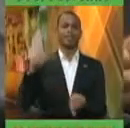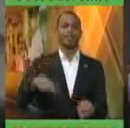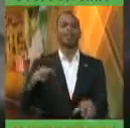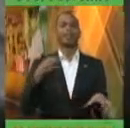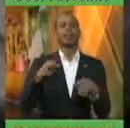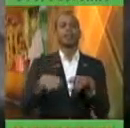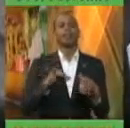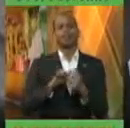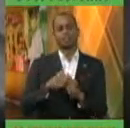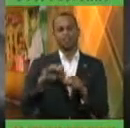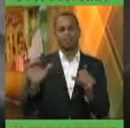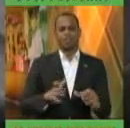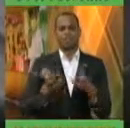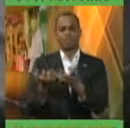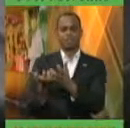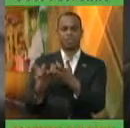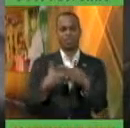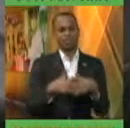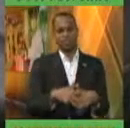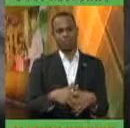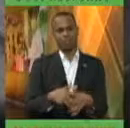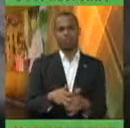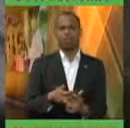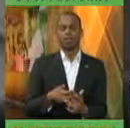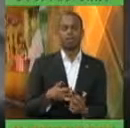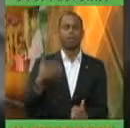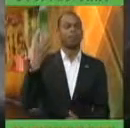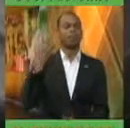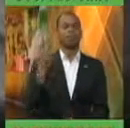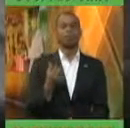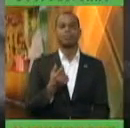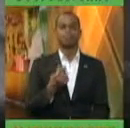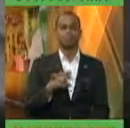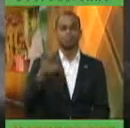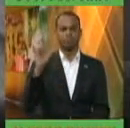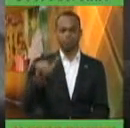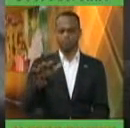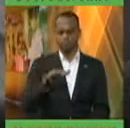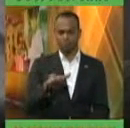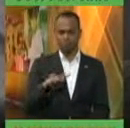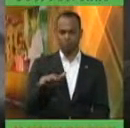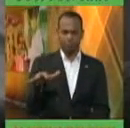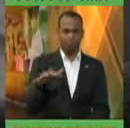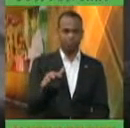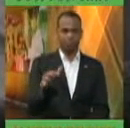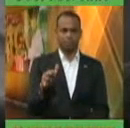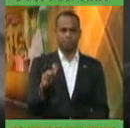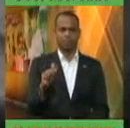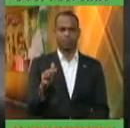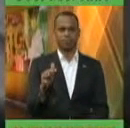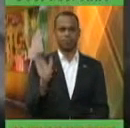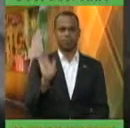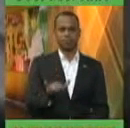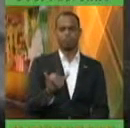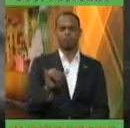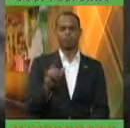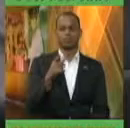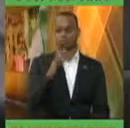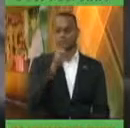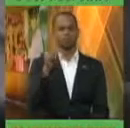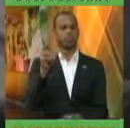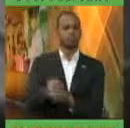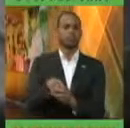y como que se da de esa sinergia y porque por ejemplo ese espacio ese apartamiento quienes van a